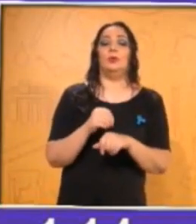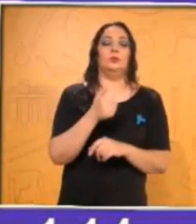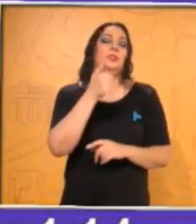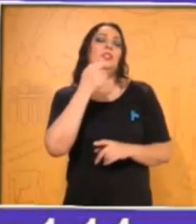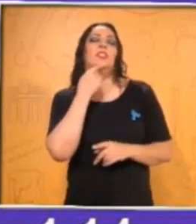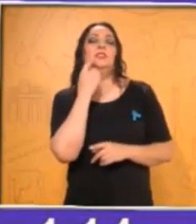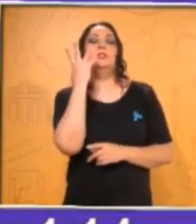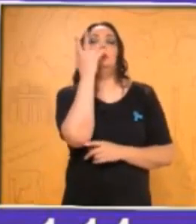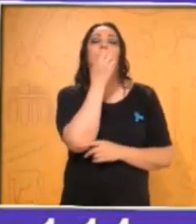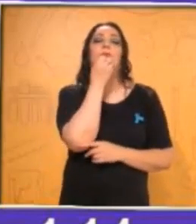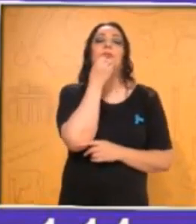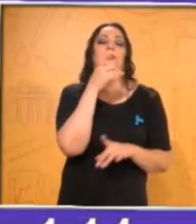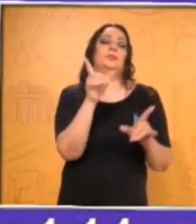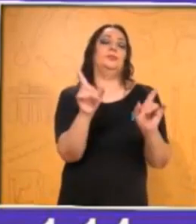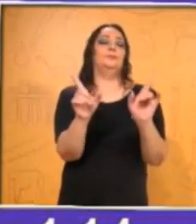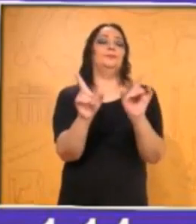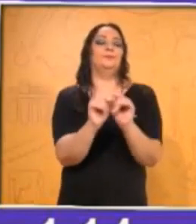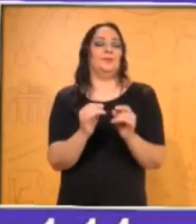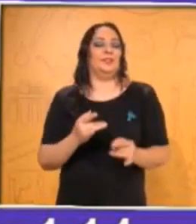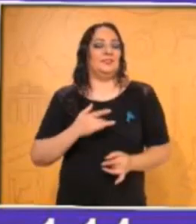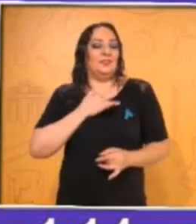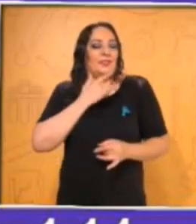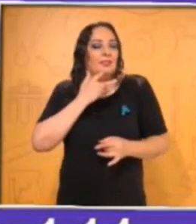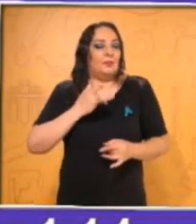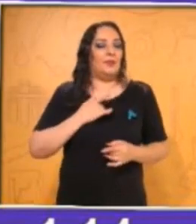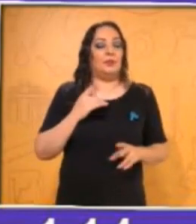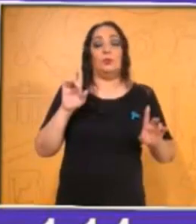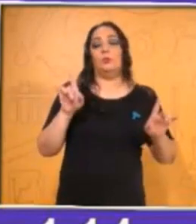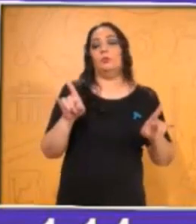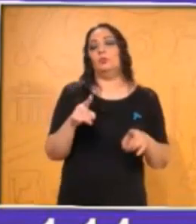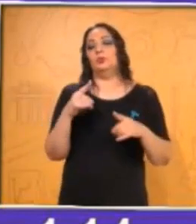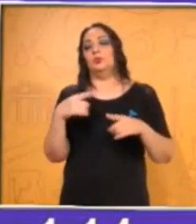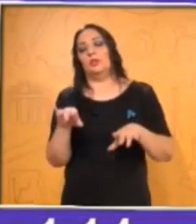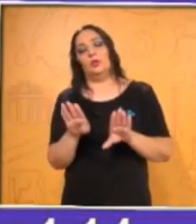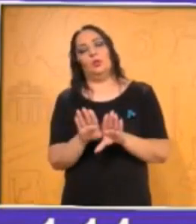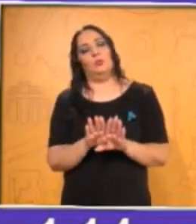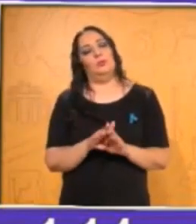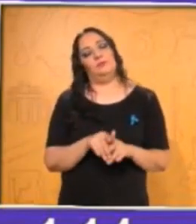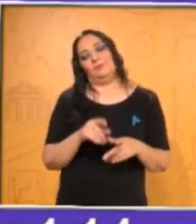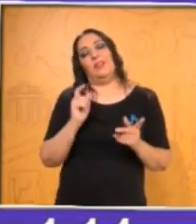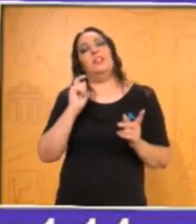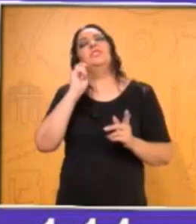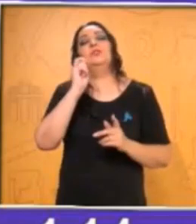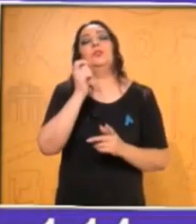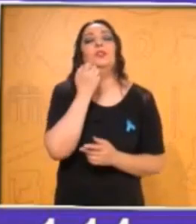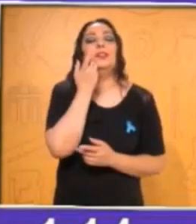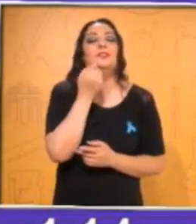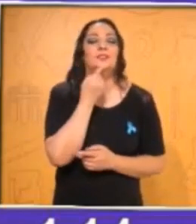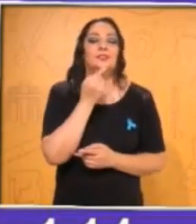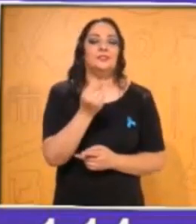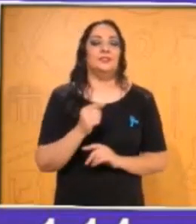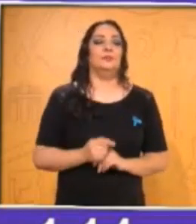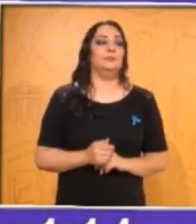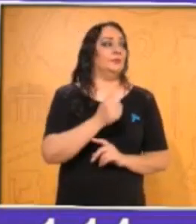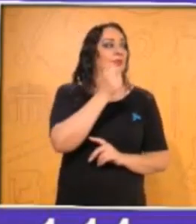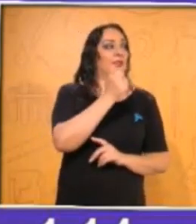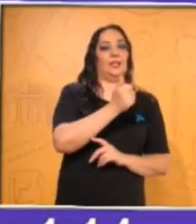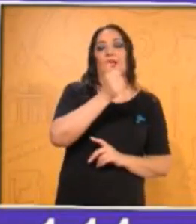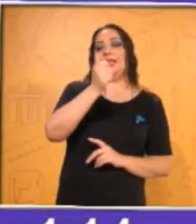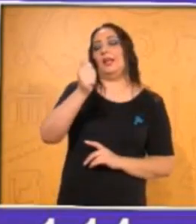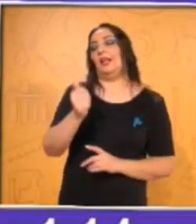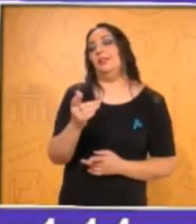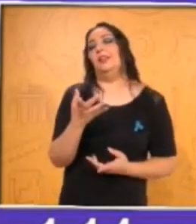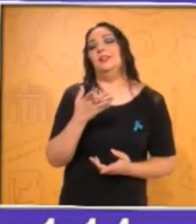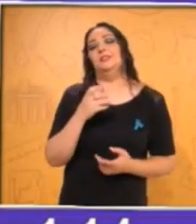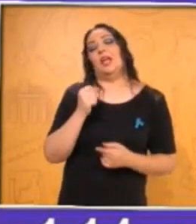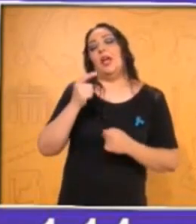son belleza, brevedad, emotividad, musicalidad y subjetividad. Entonces, cada una de ellas representa, pues,